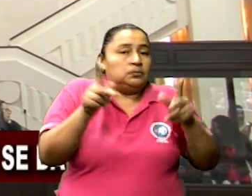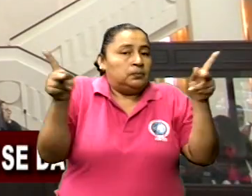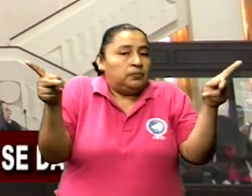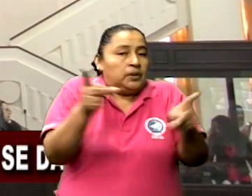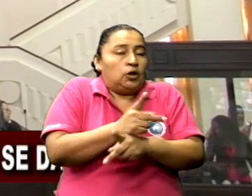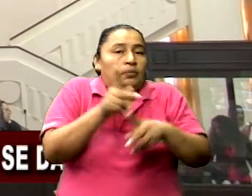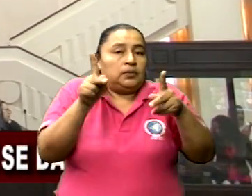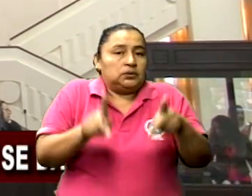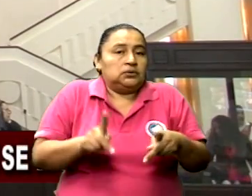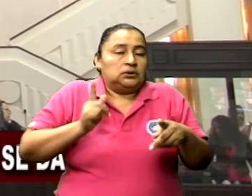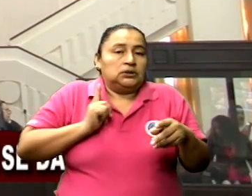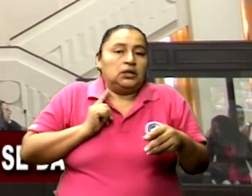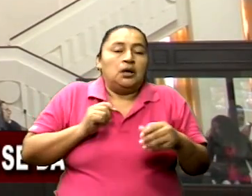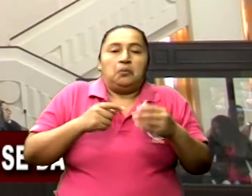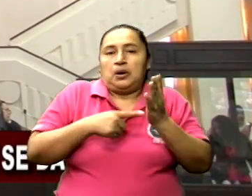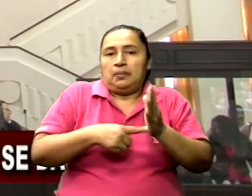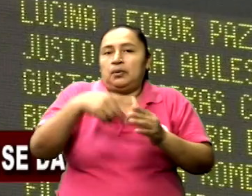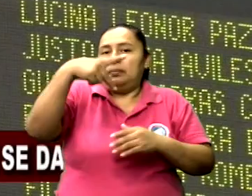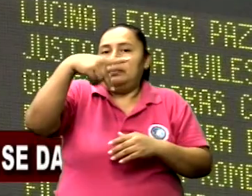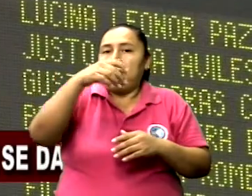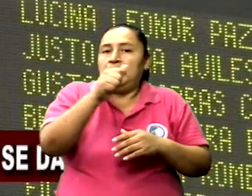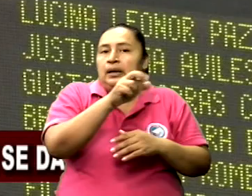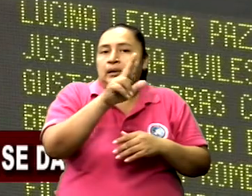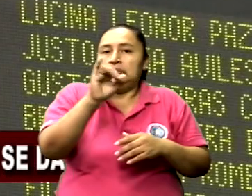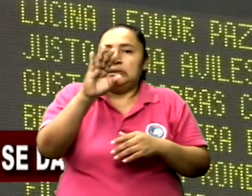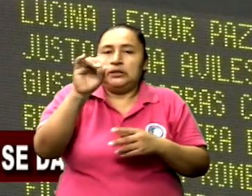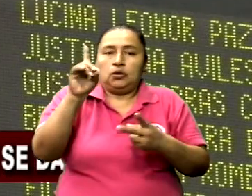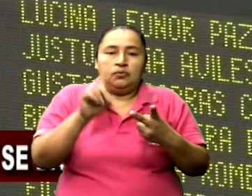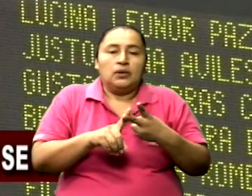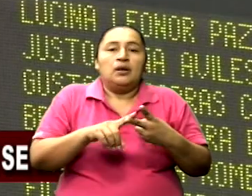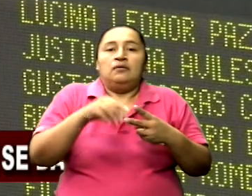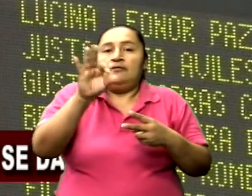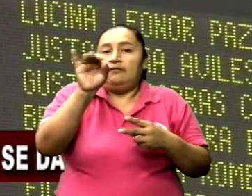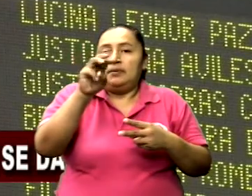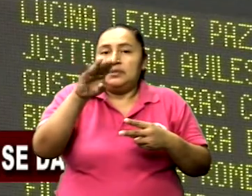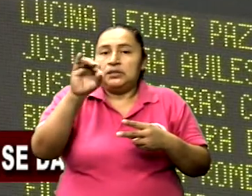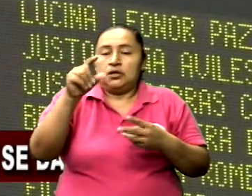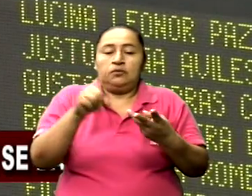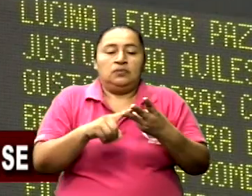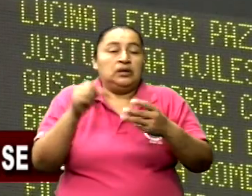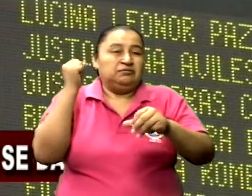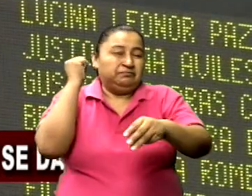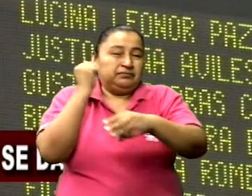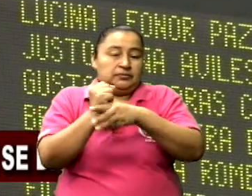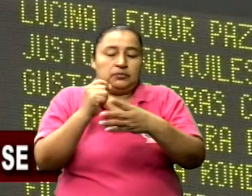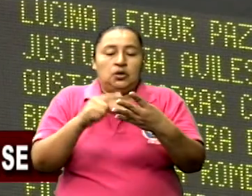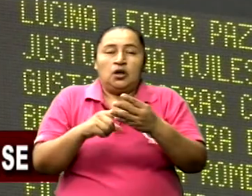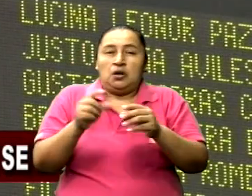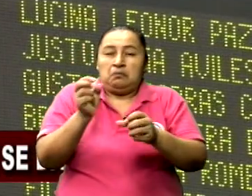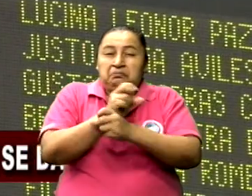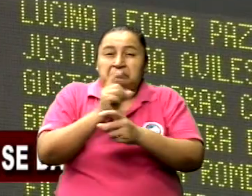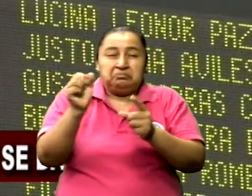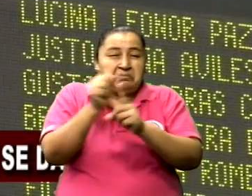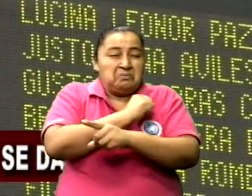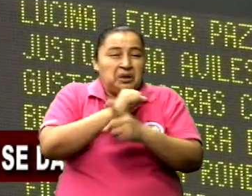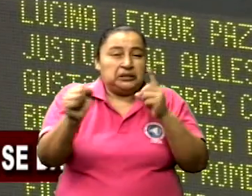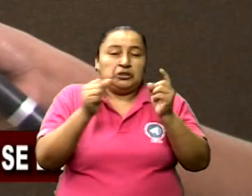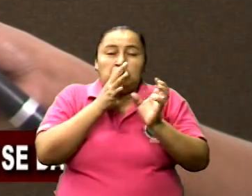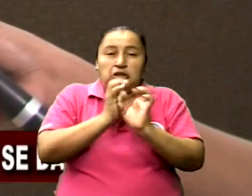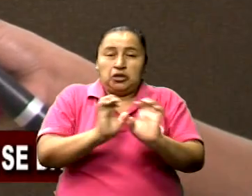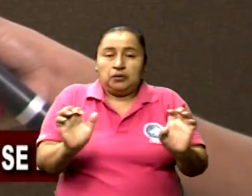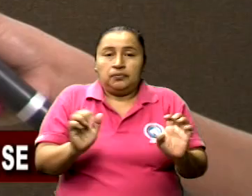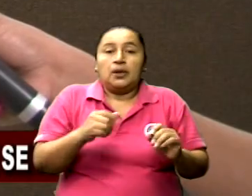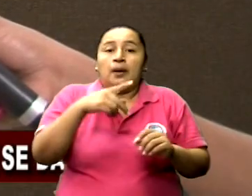que cometan delitos como parricidios, femicidios, asesinatos, violaciones a menores de edad. Los delitos